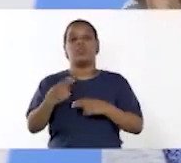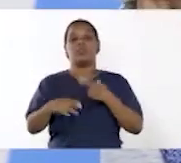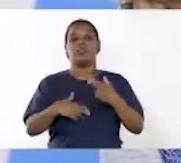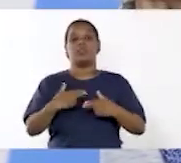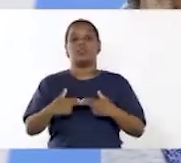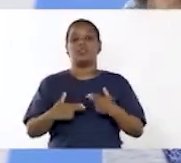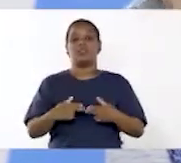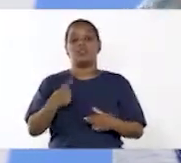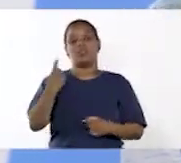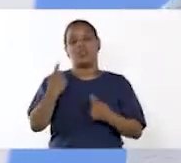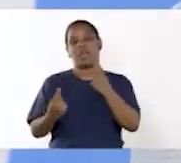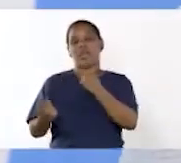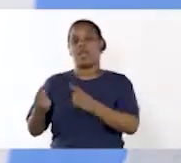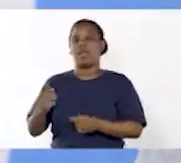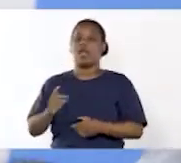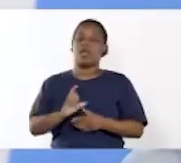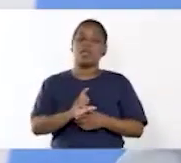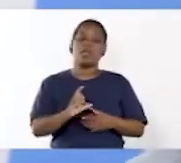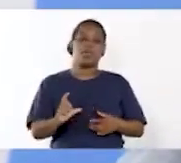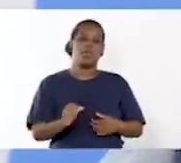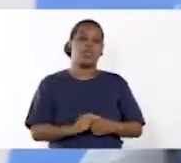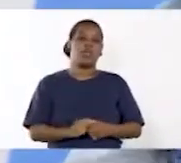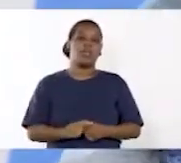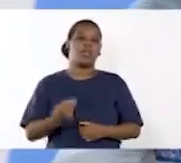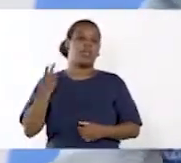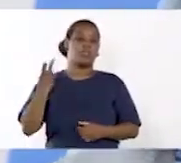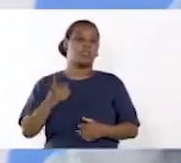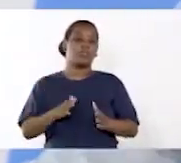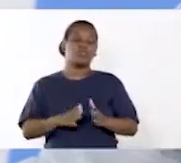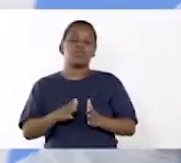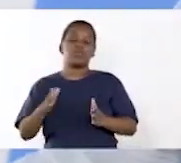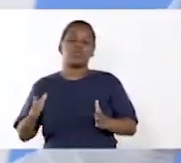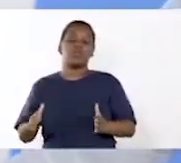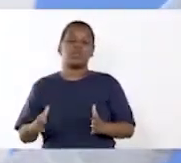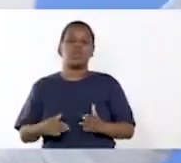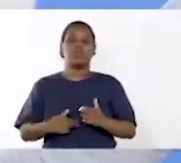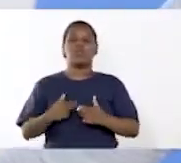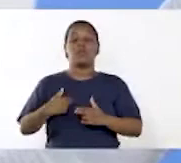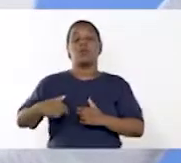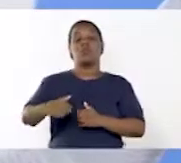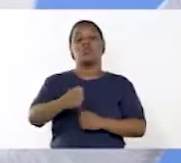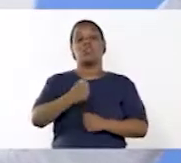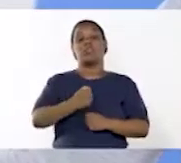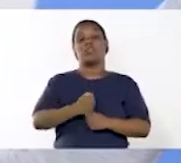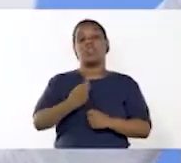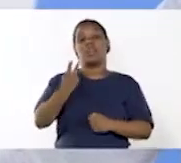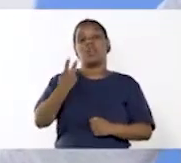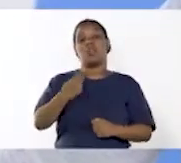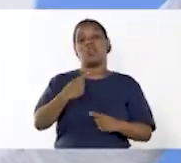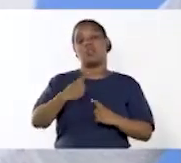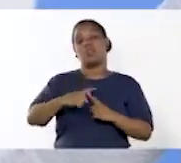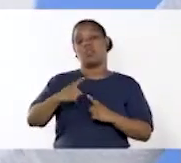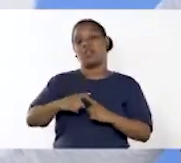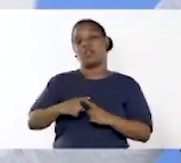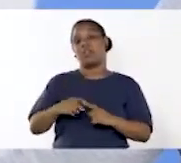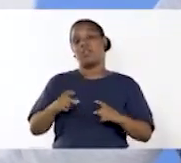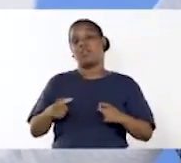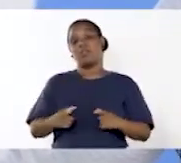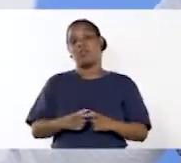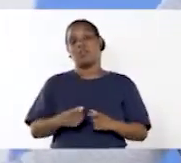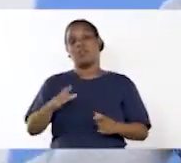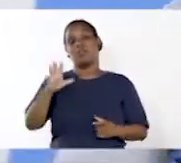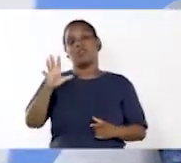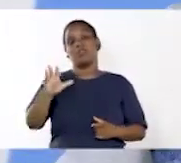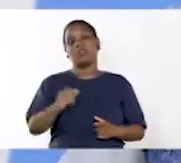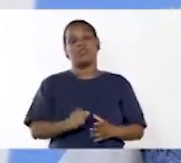cada escuela. En el segundo semestre van a utilizar las 2 tareas de la unidad